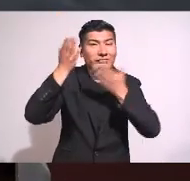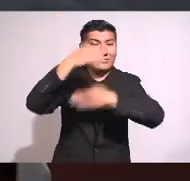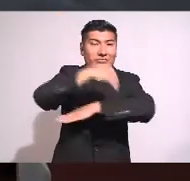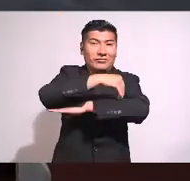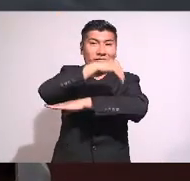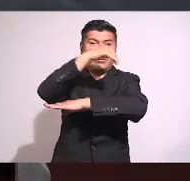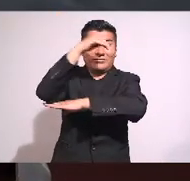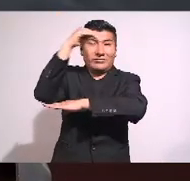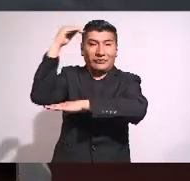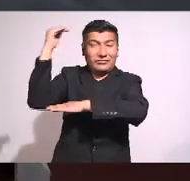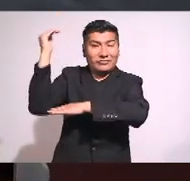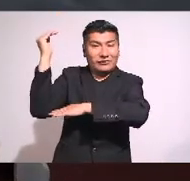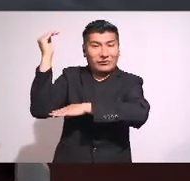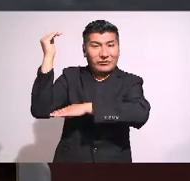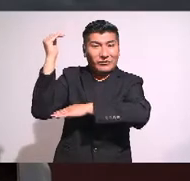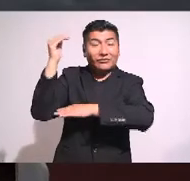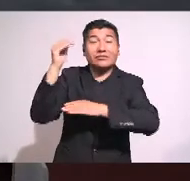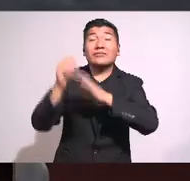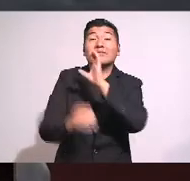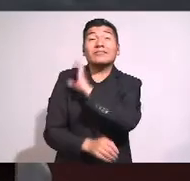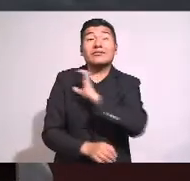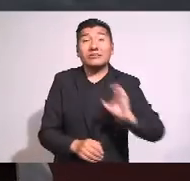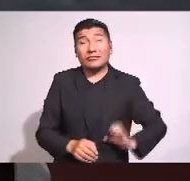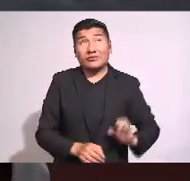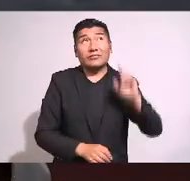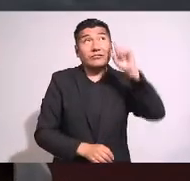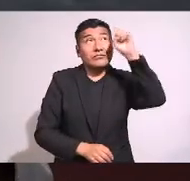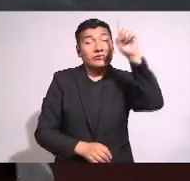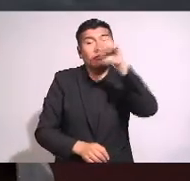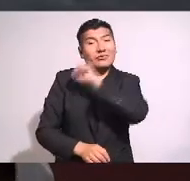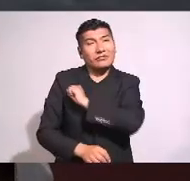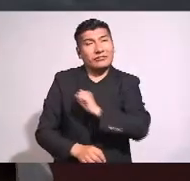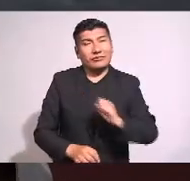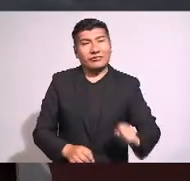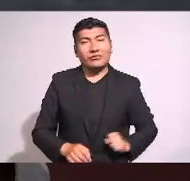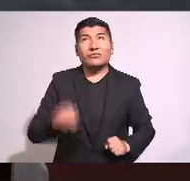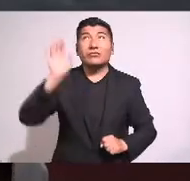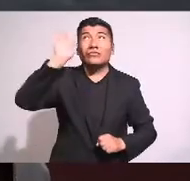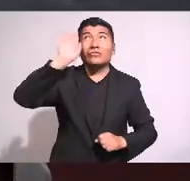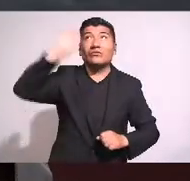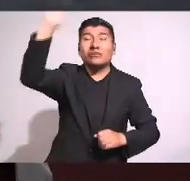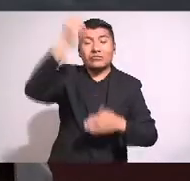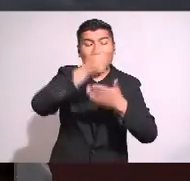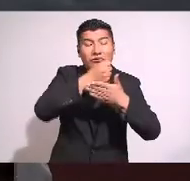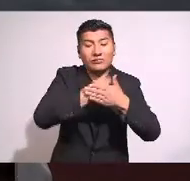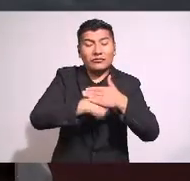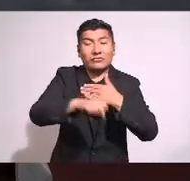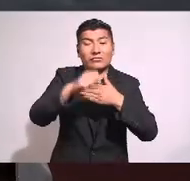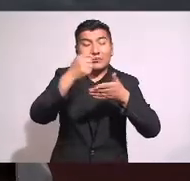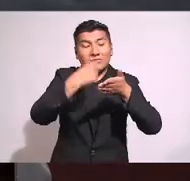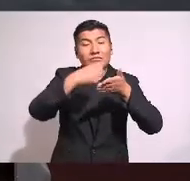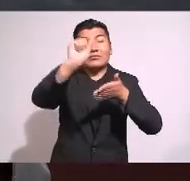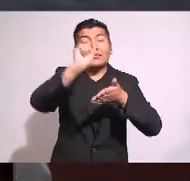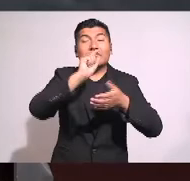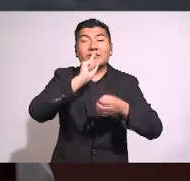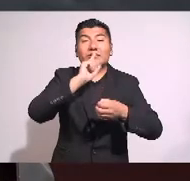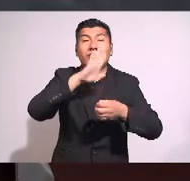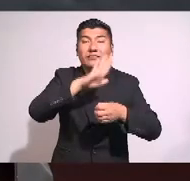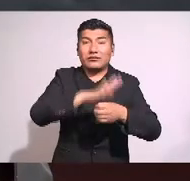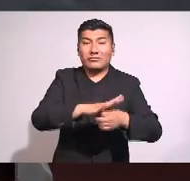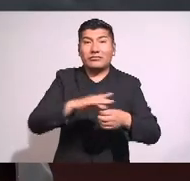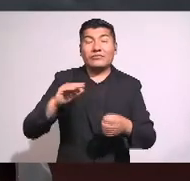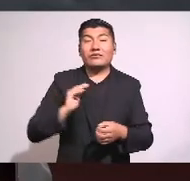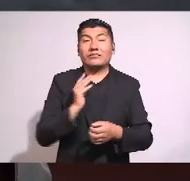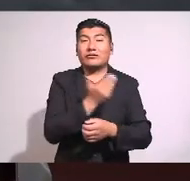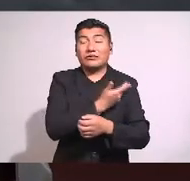cielo. Cristo el Señor, con su nacimiento, cumple la promesa que hizo a